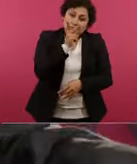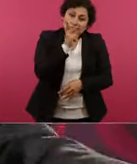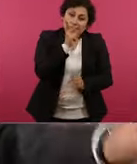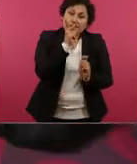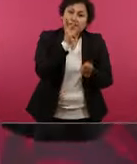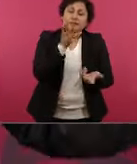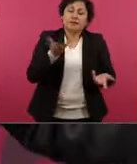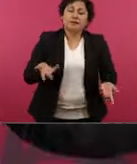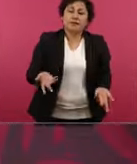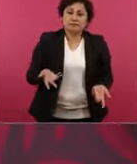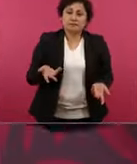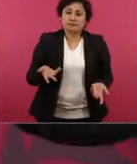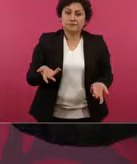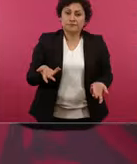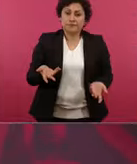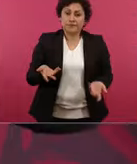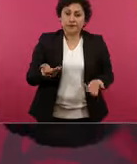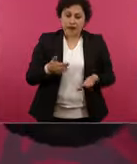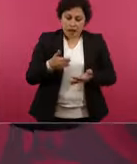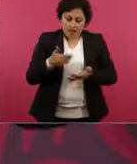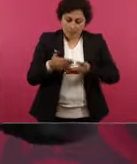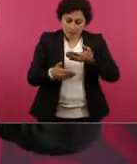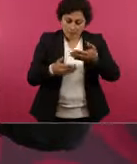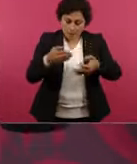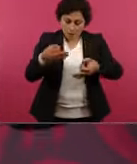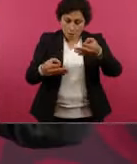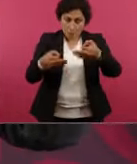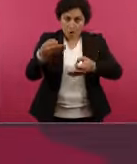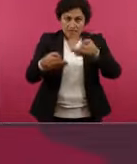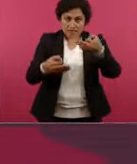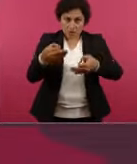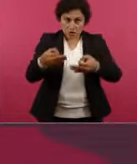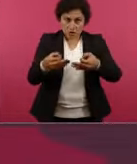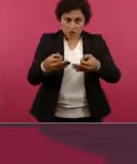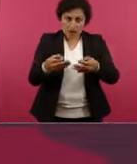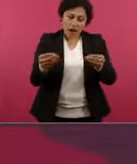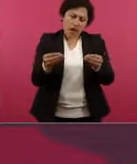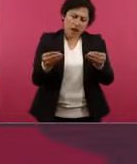en toda la diligencia judicial, por